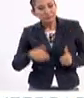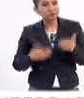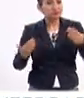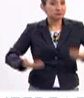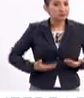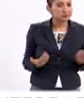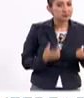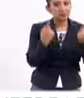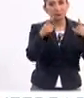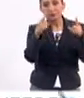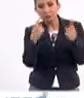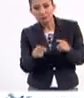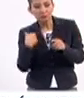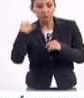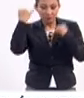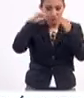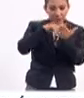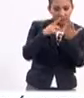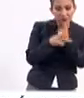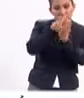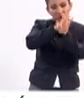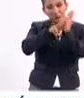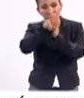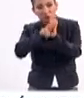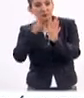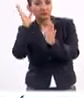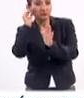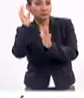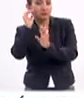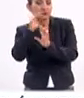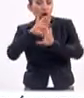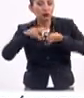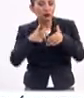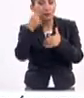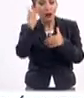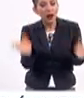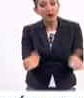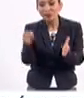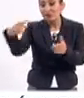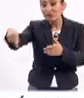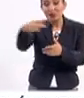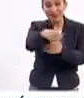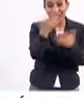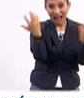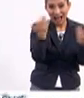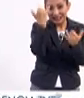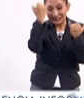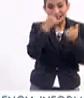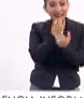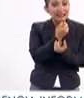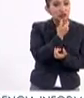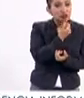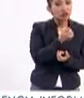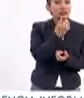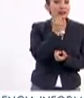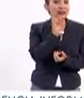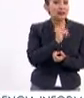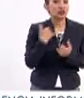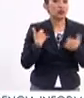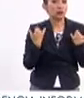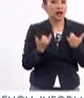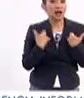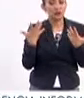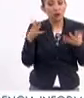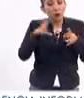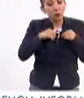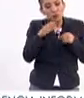escénicas, música, proyectos audiovisuales, radios comunitarias, para impulsar precisamente que niñas, niños y jóvenes se apropien